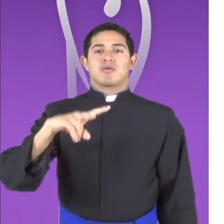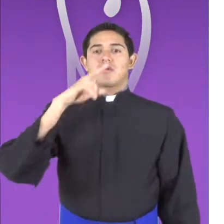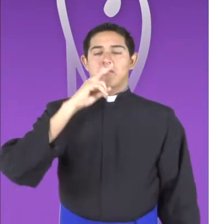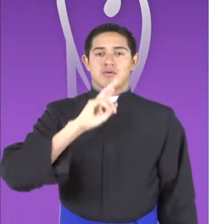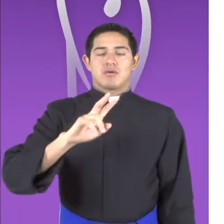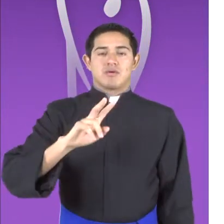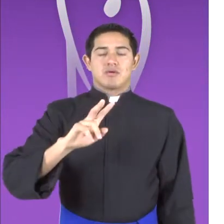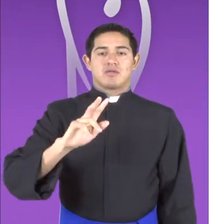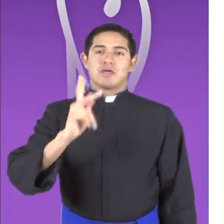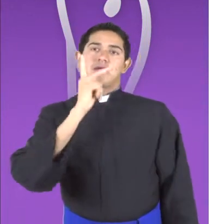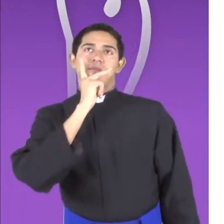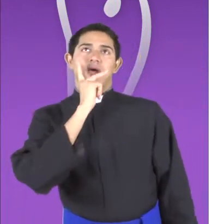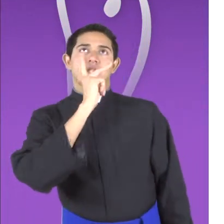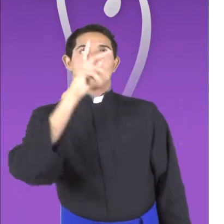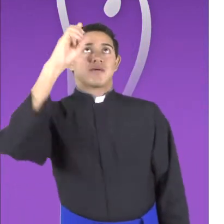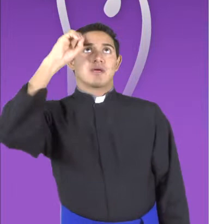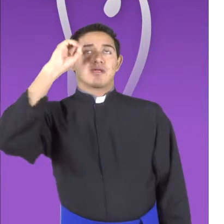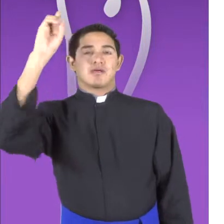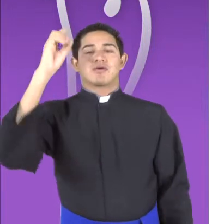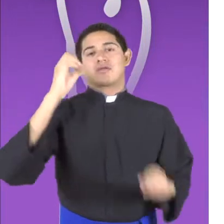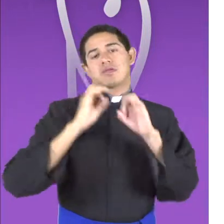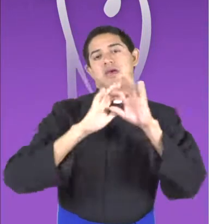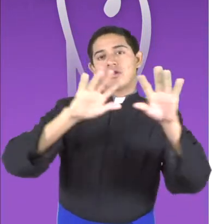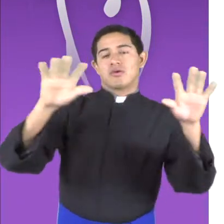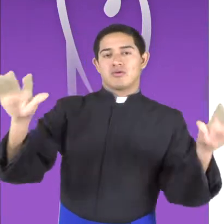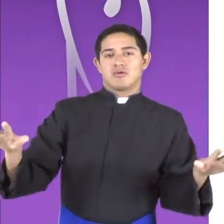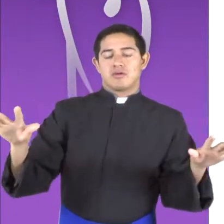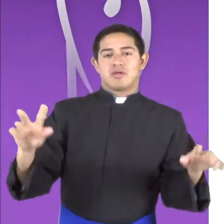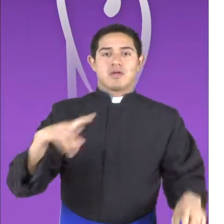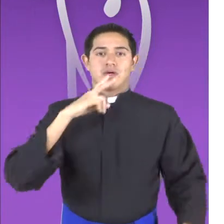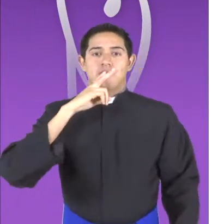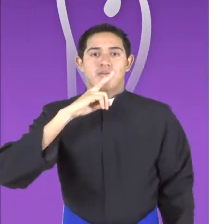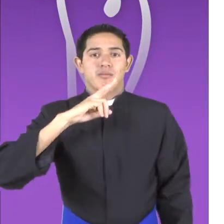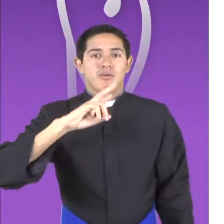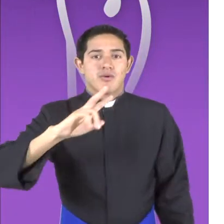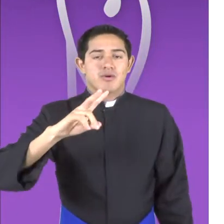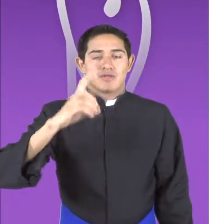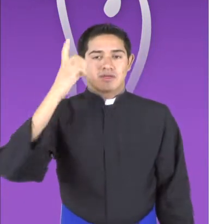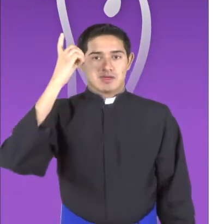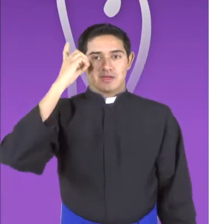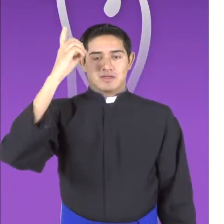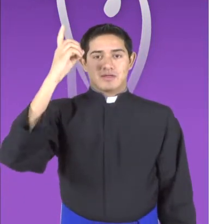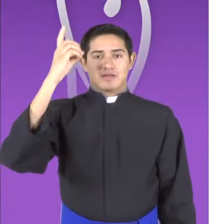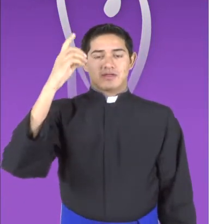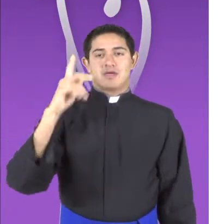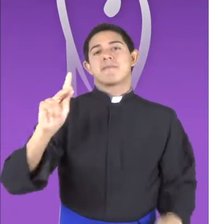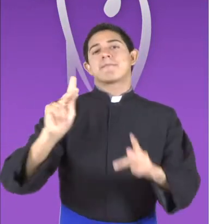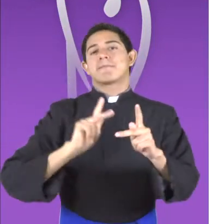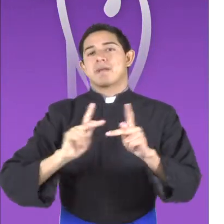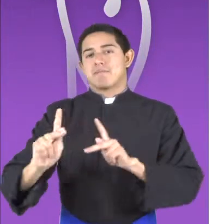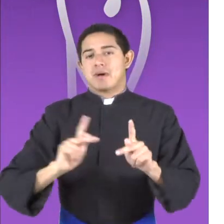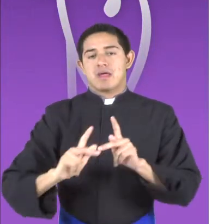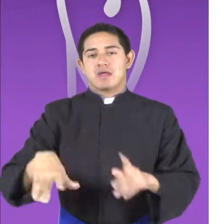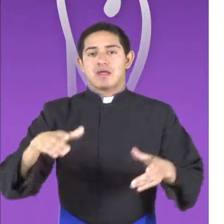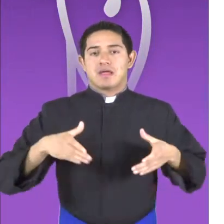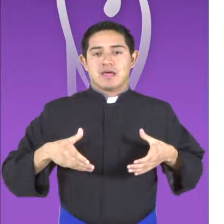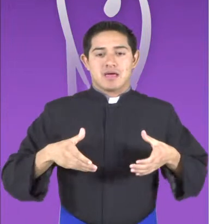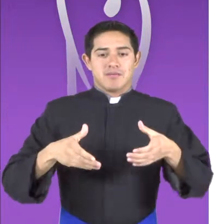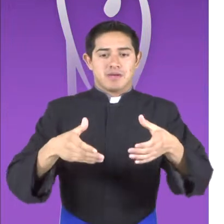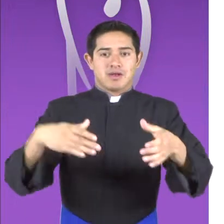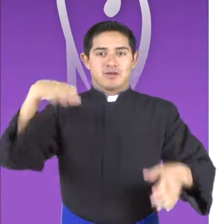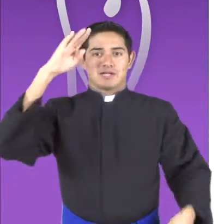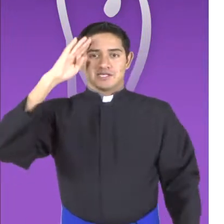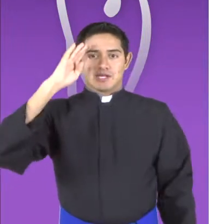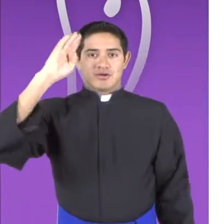de aquella palabra que clama, voz que dice: preparen los caminos del Señor, enderecen